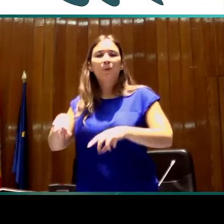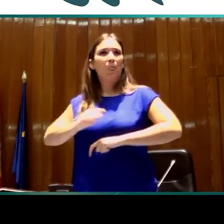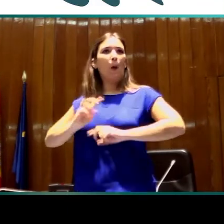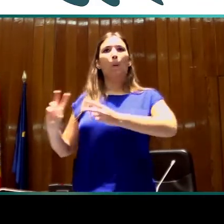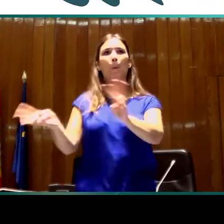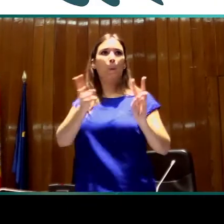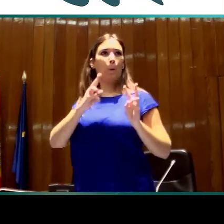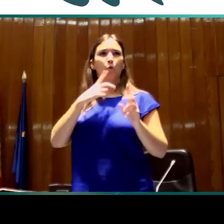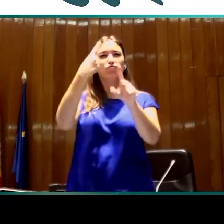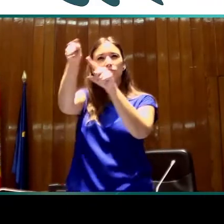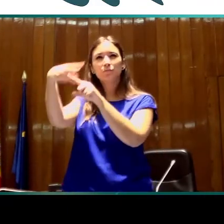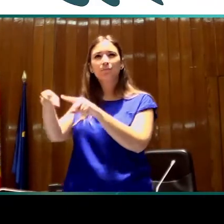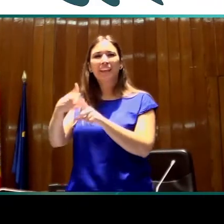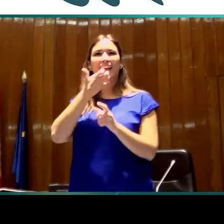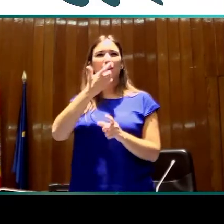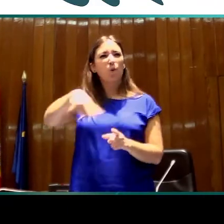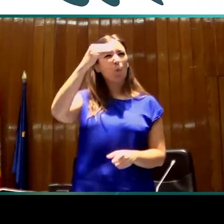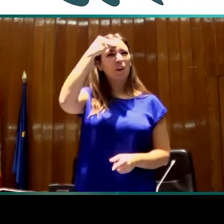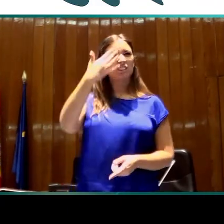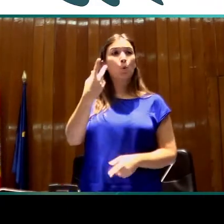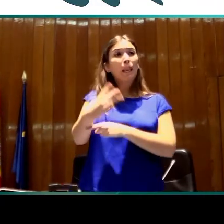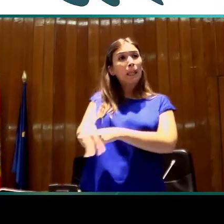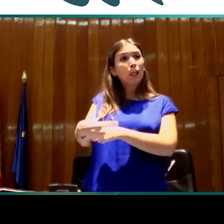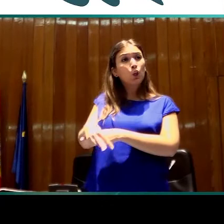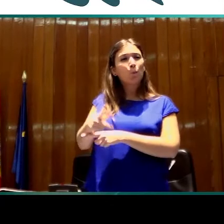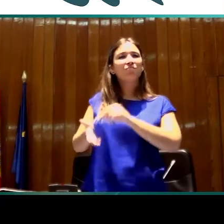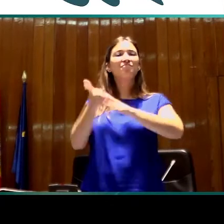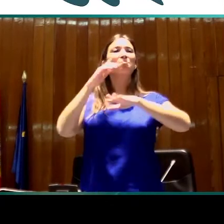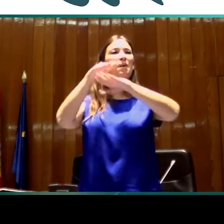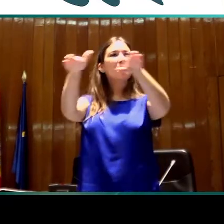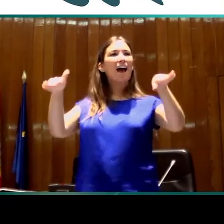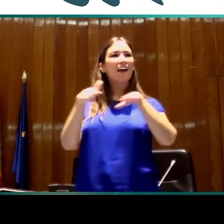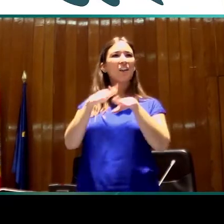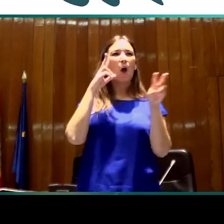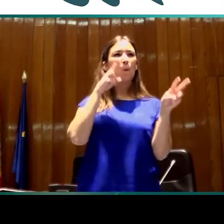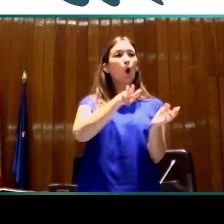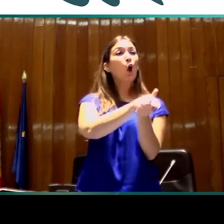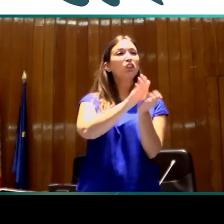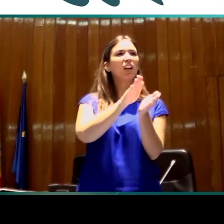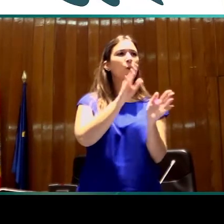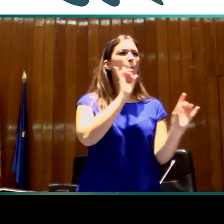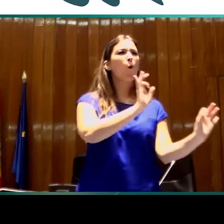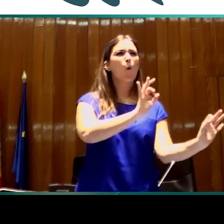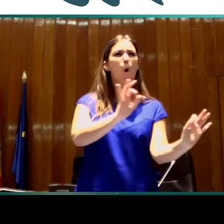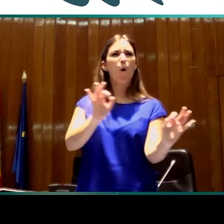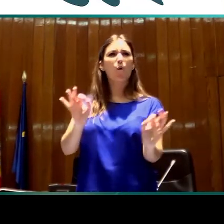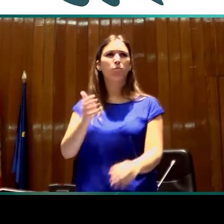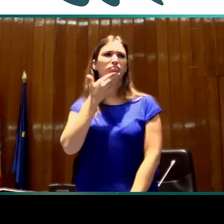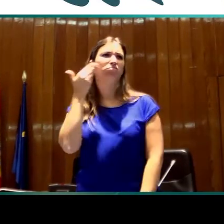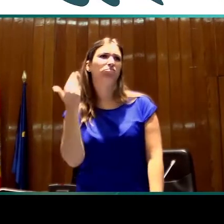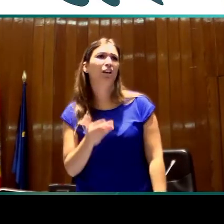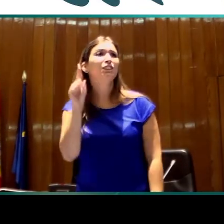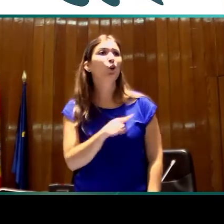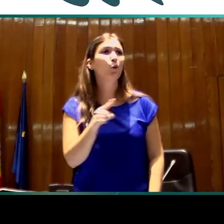vivos. Piensen lo aburrido que sería para un niño estar en una playa y ver que todas las conchas son iguales,